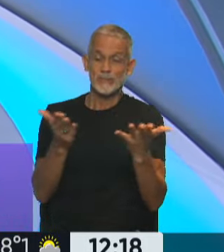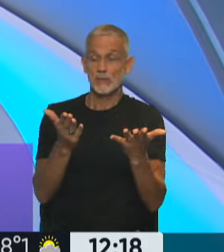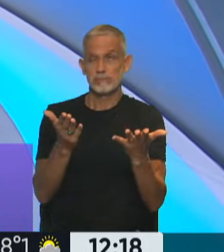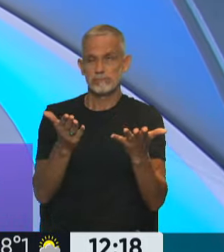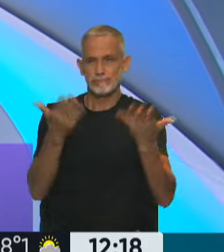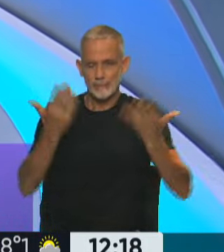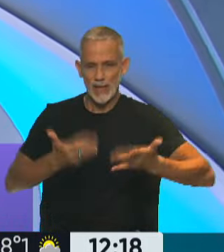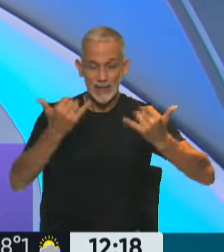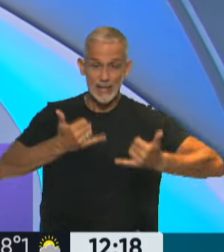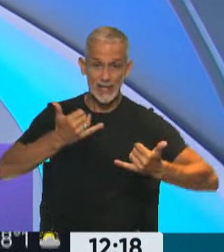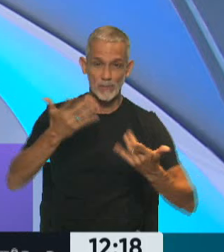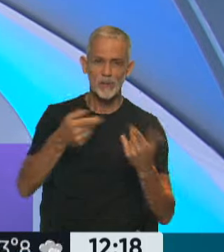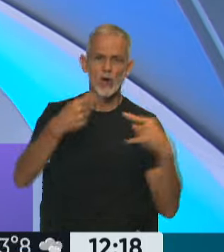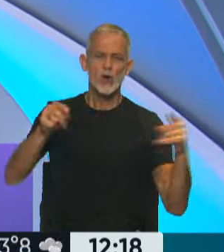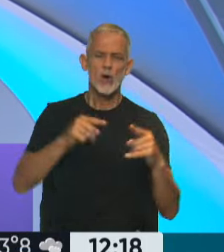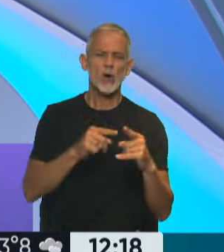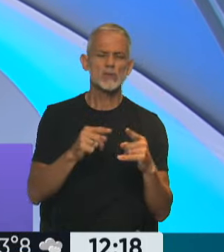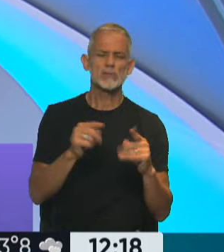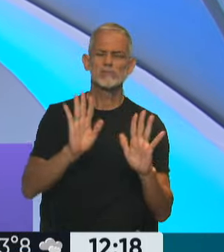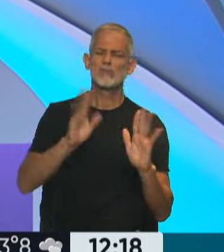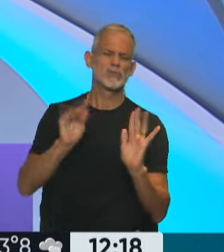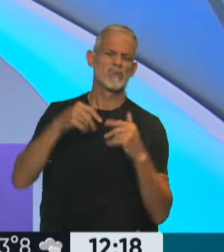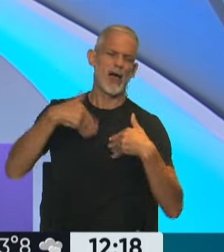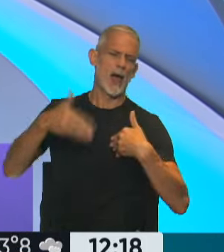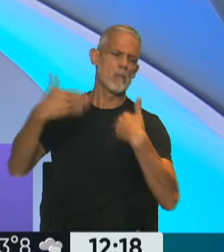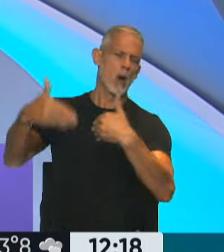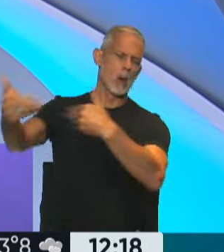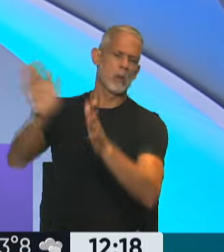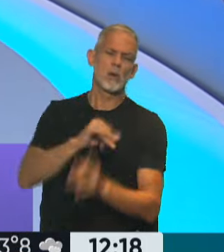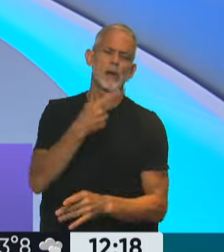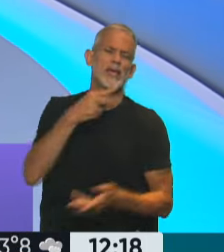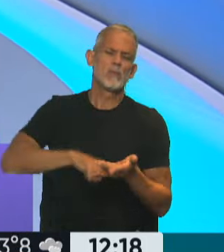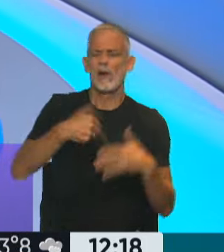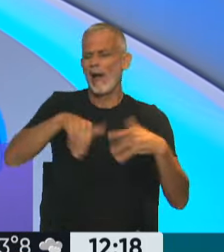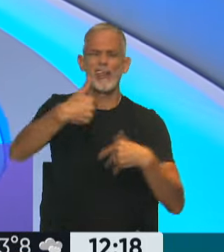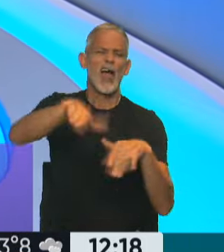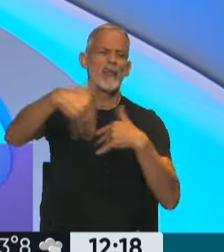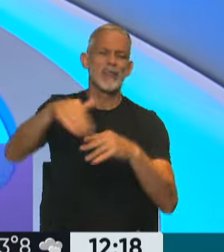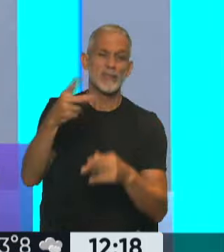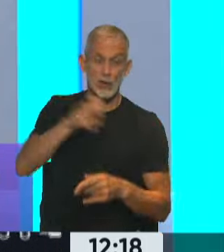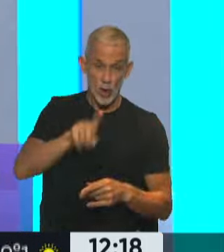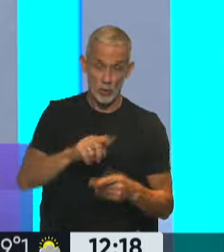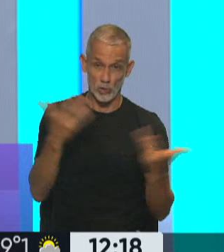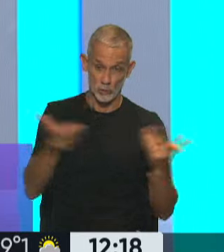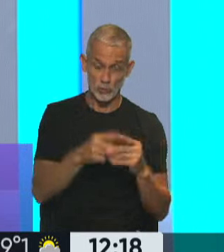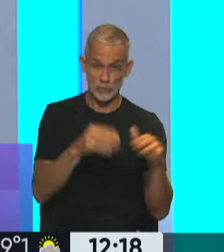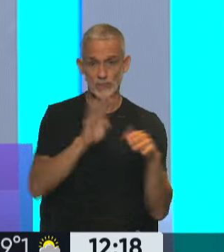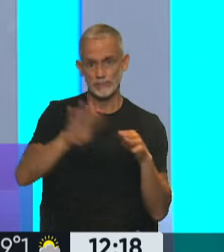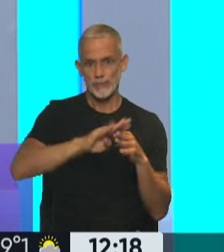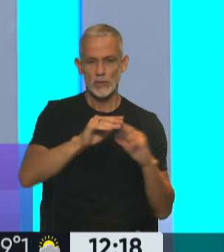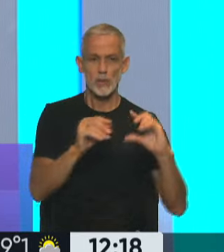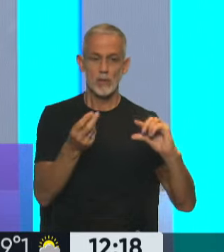de tirar las cosas para adelante, dejó de cobrar ese impuesto, y entonces se armó una bocha